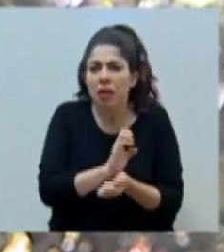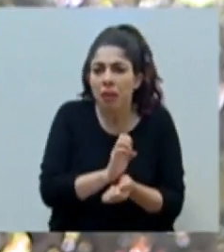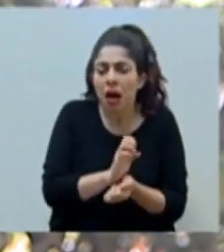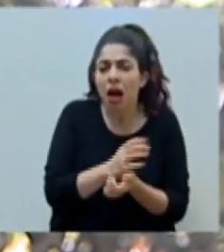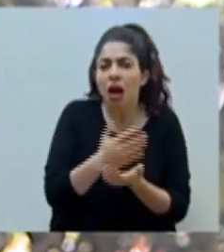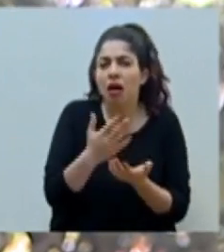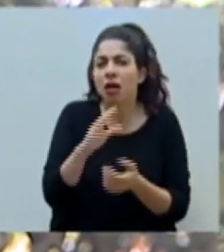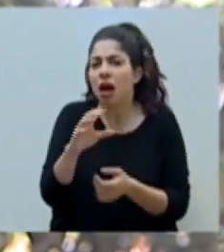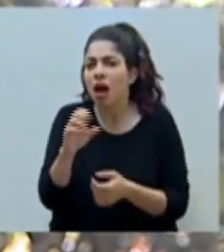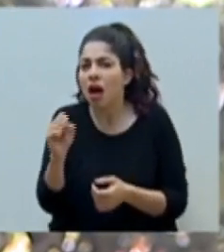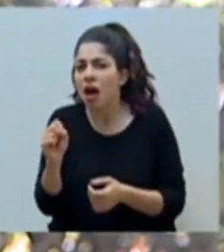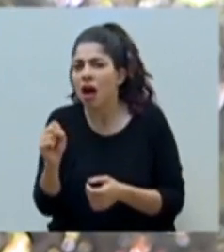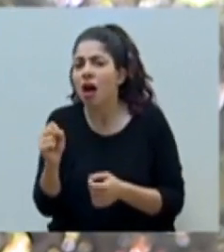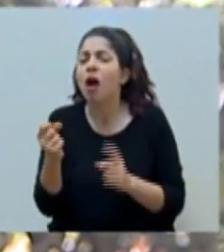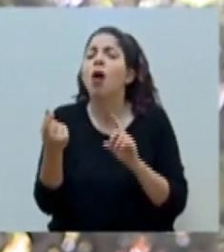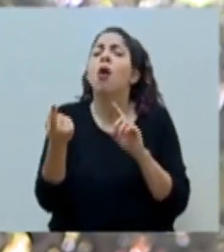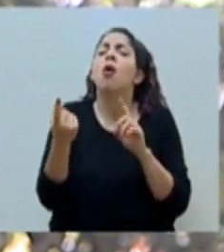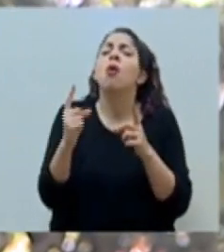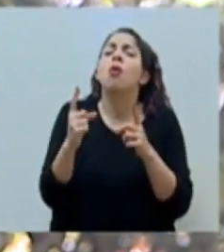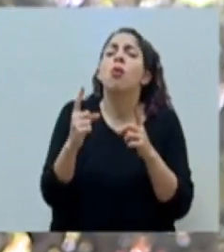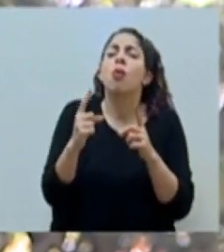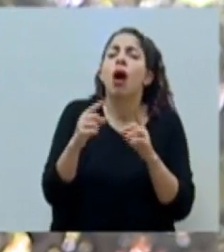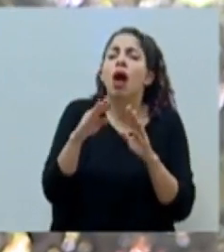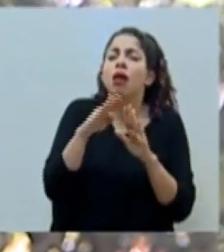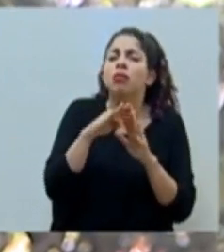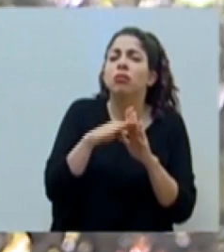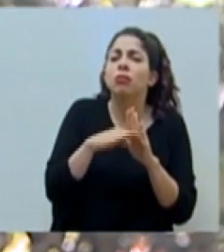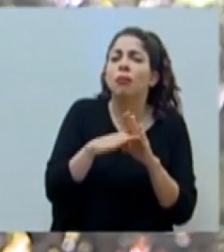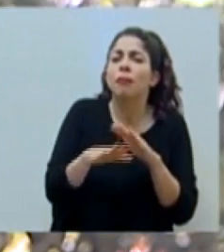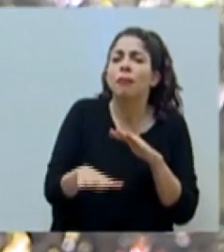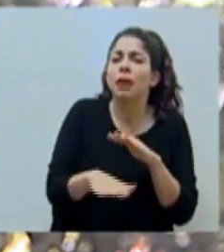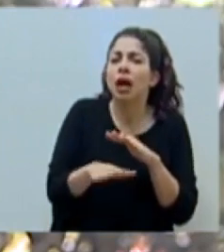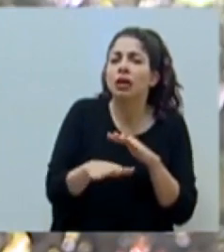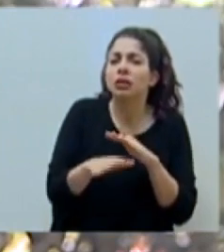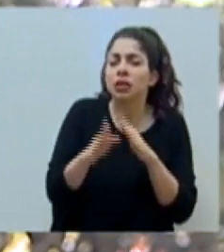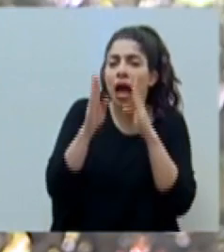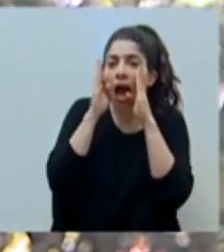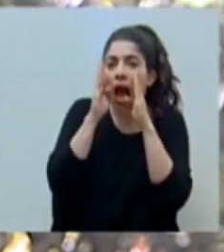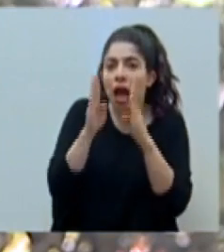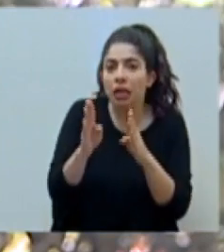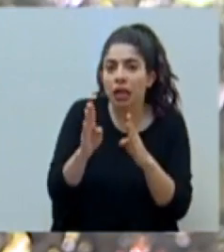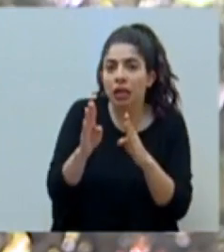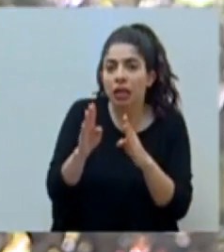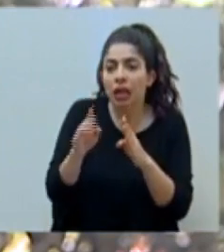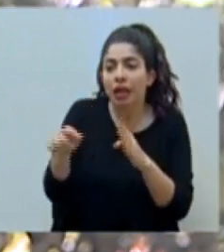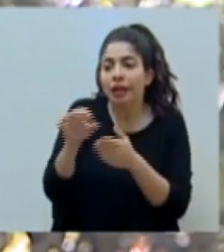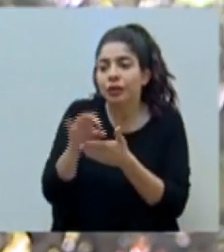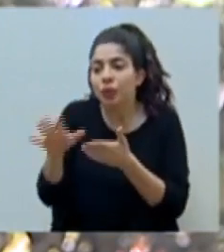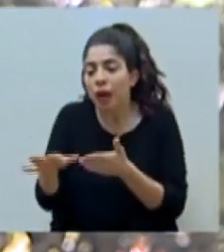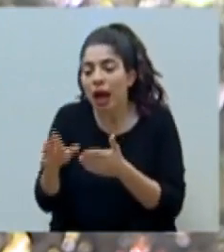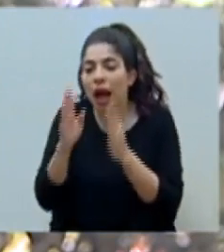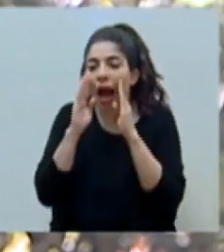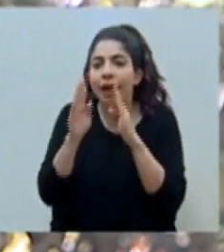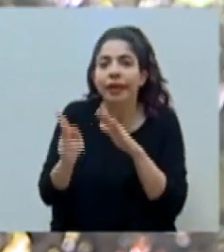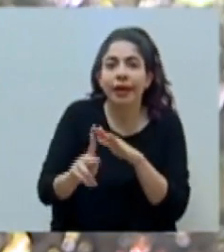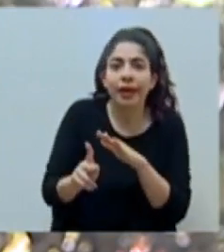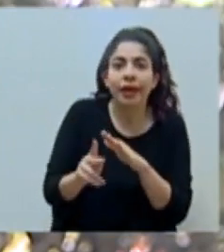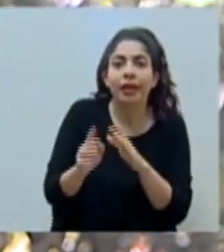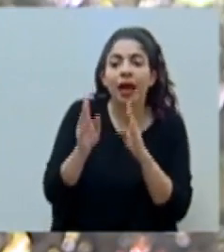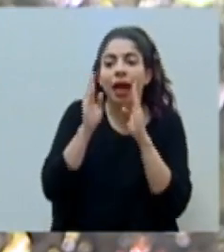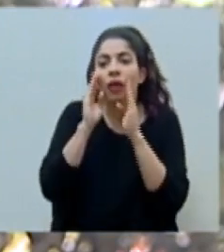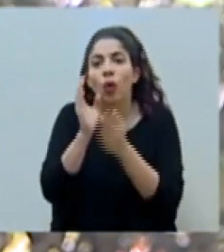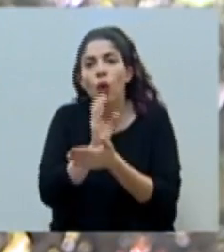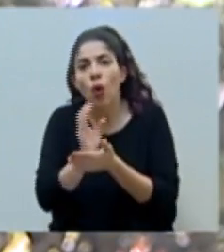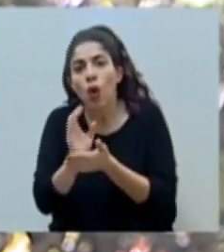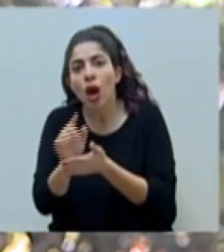caja, ¿cuáles medidas básicas de atención en escuelas, en kinder, en colegios se van